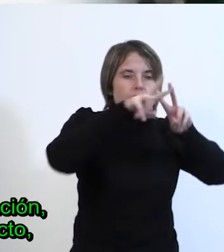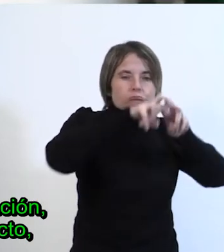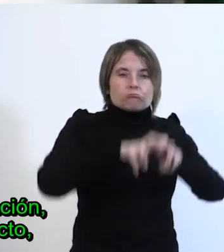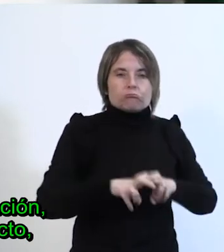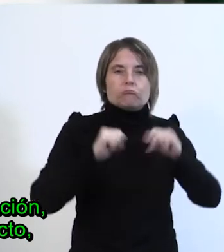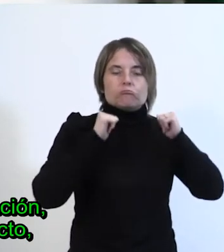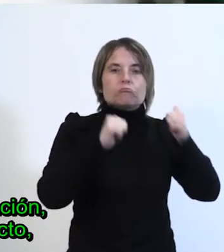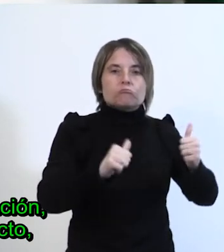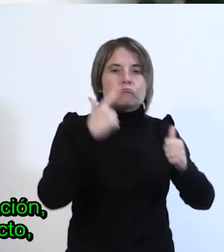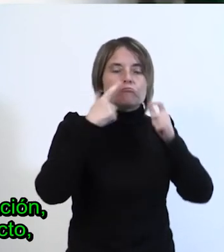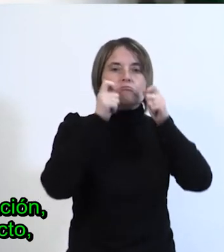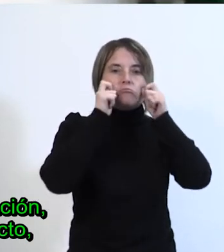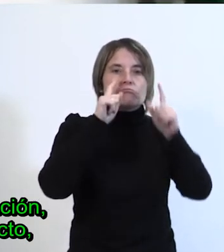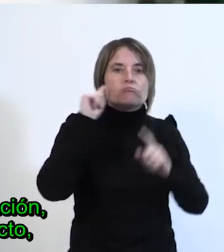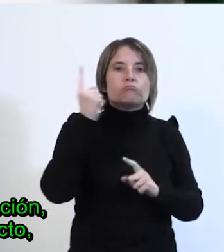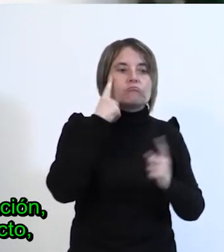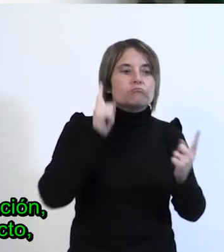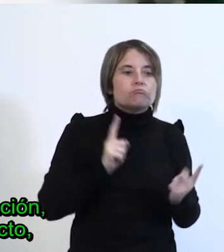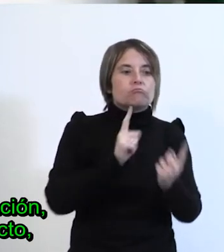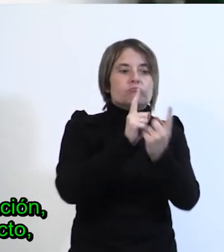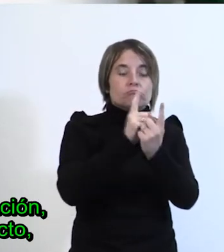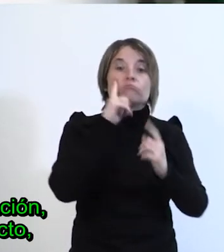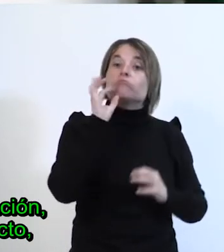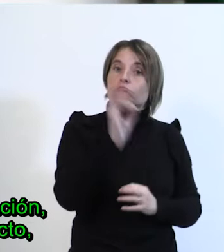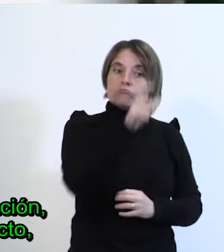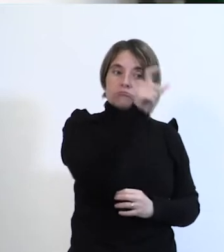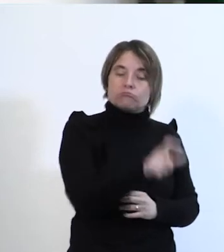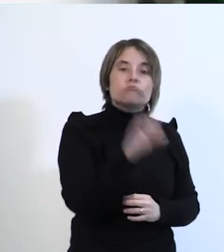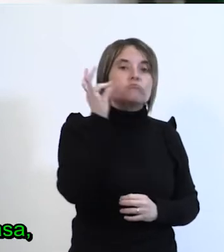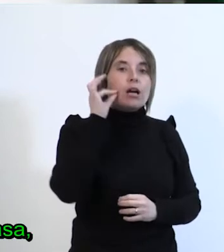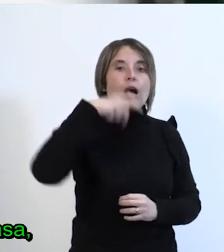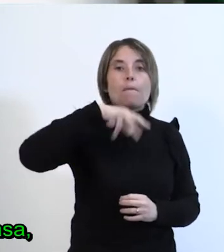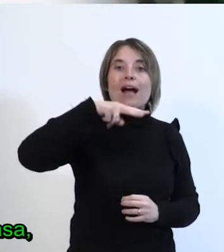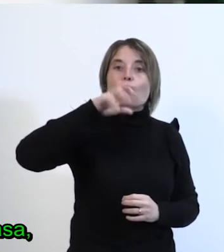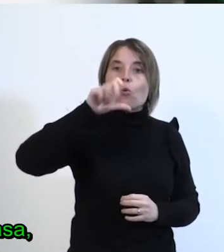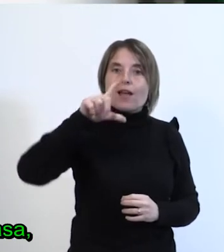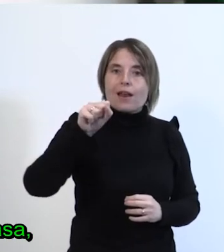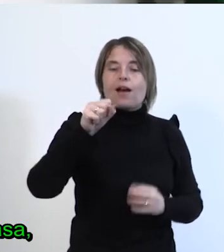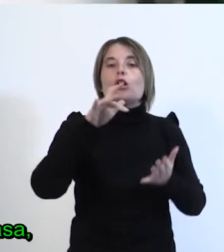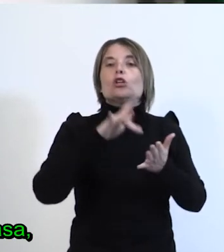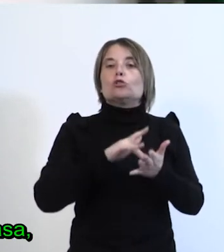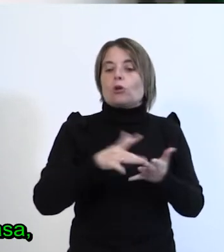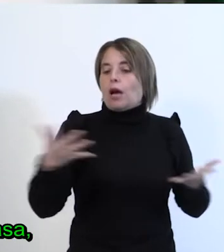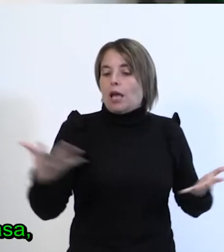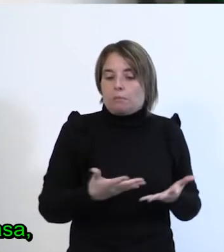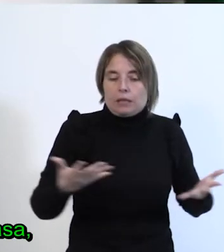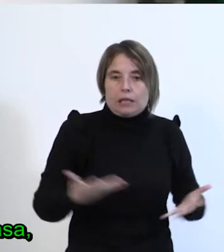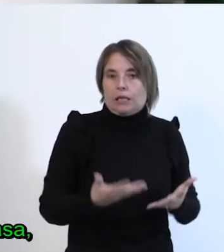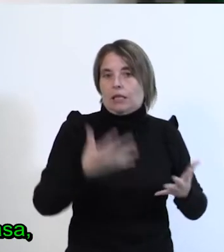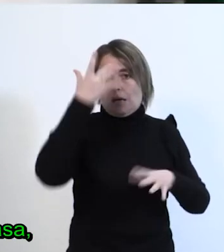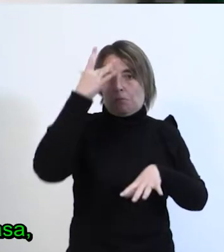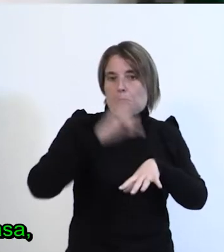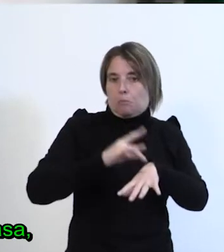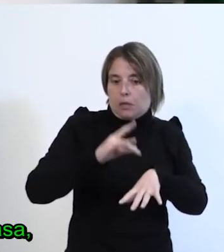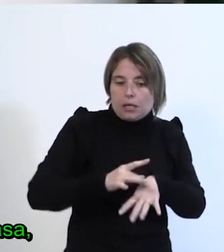la investigación y nos encontramos con que en efecto Manuela tuvo una